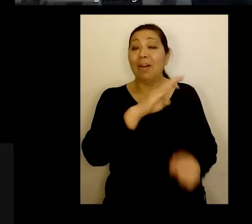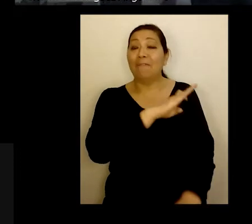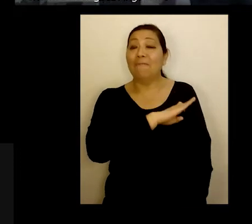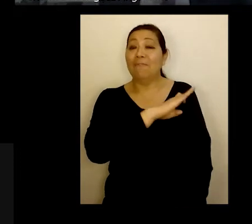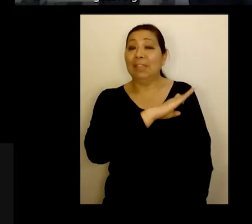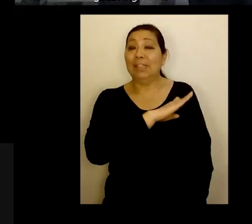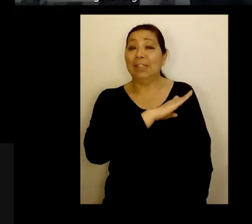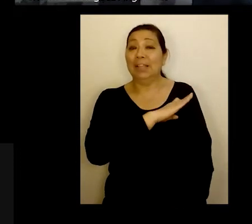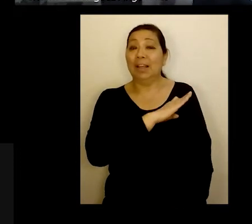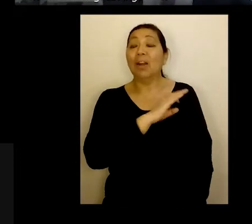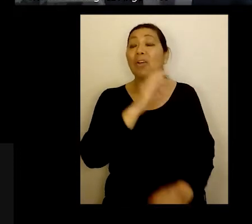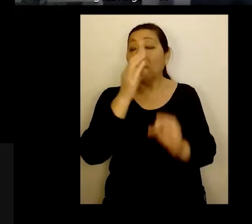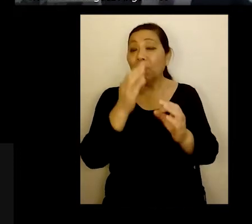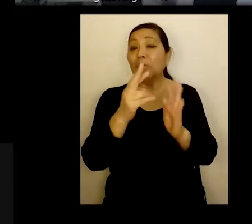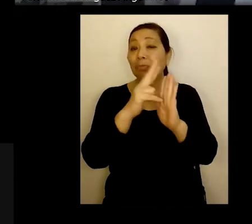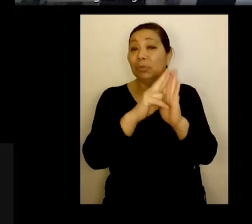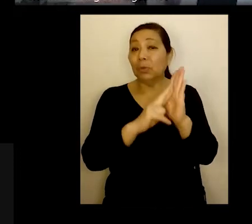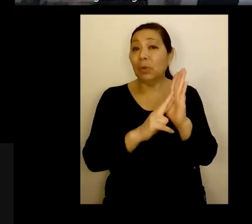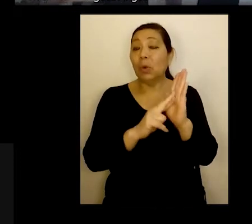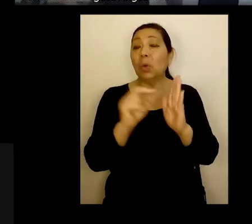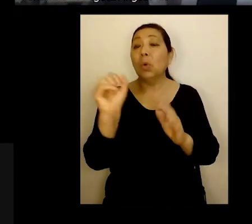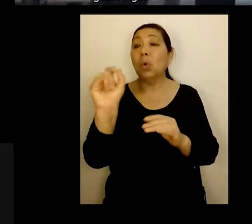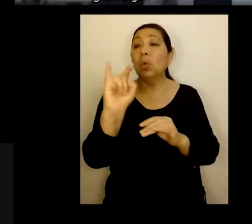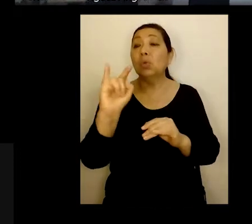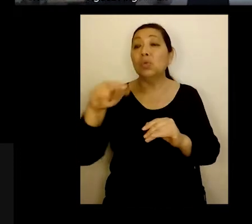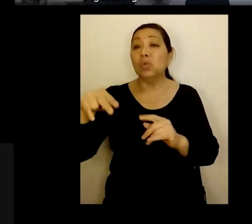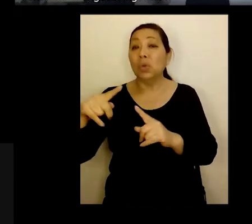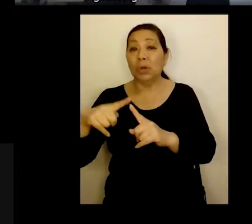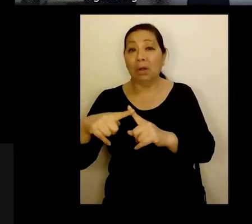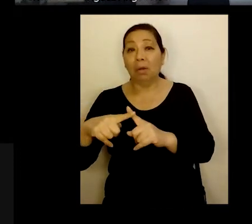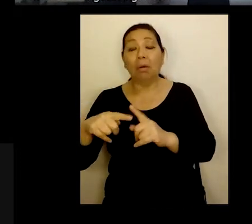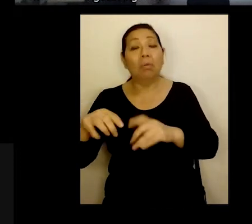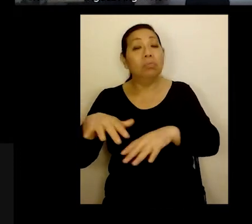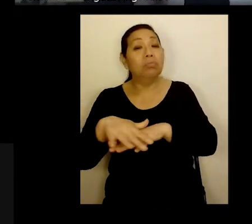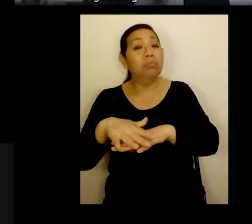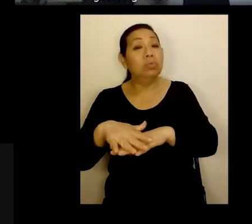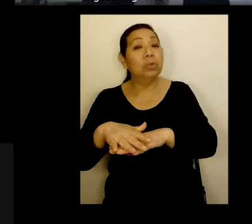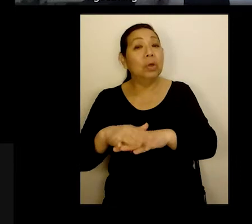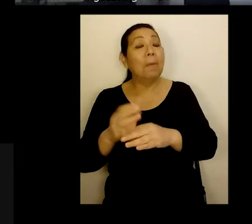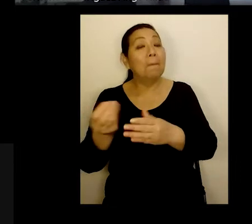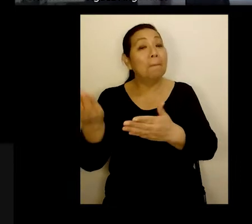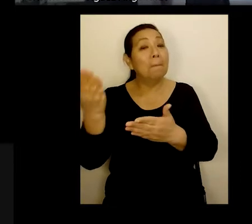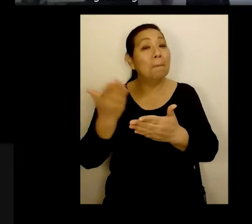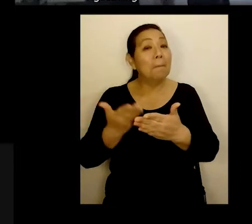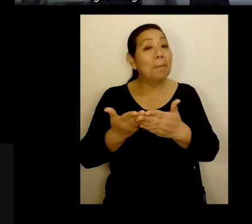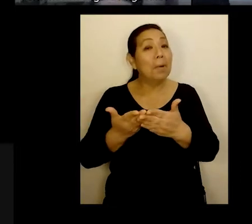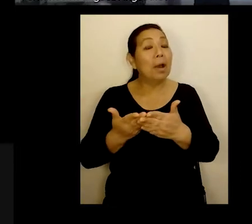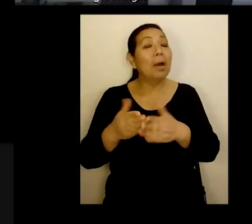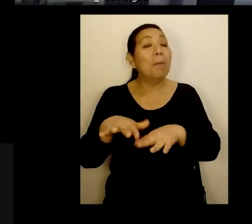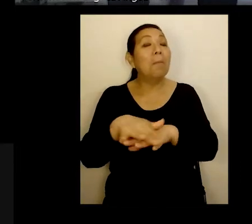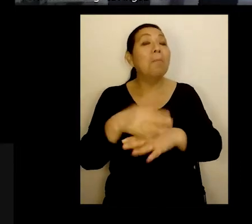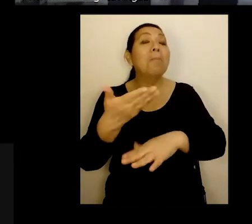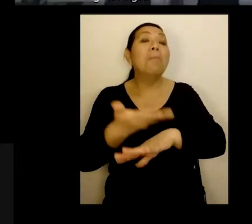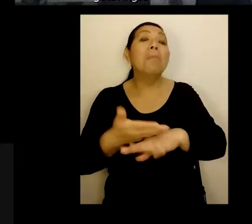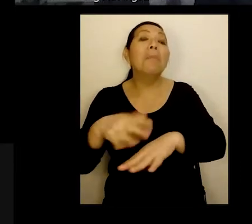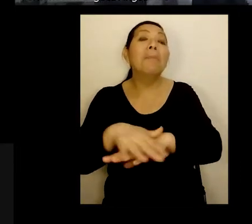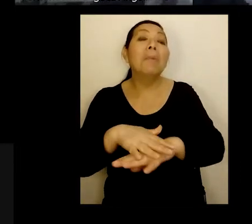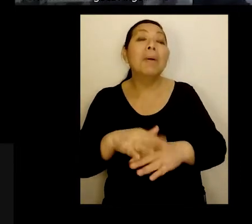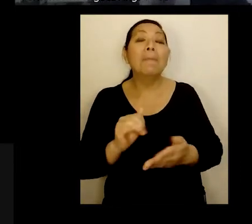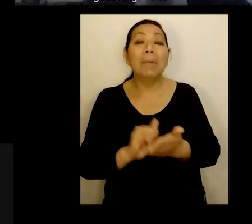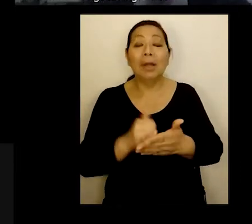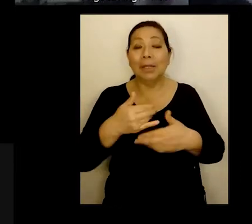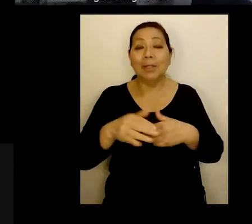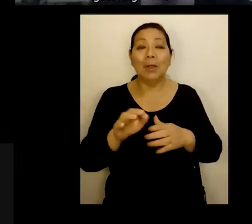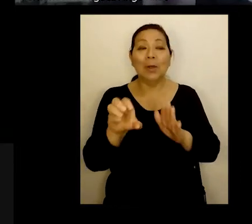fiscal confirmó la resolución de SUNAT y nos fuimos a un procedimiento contencioso administrativo. En